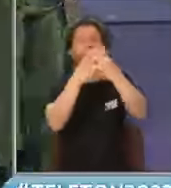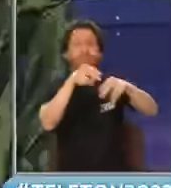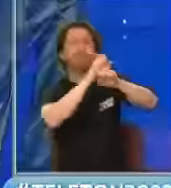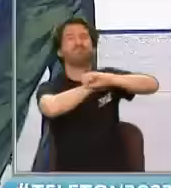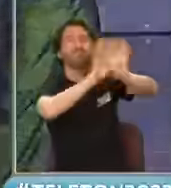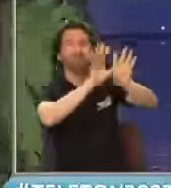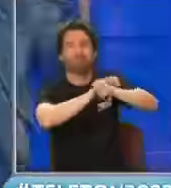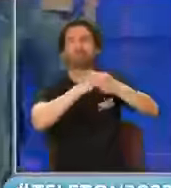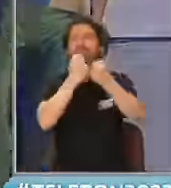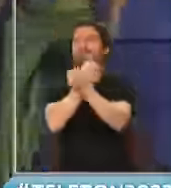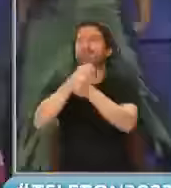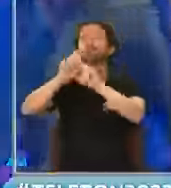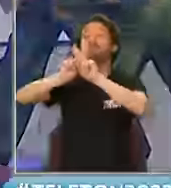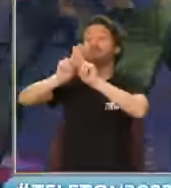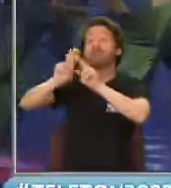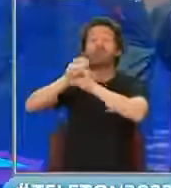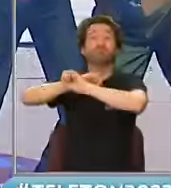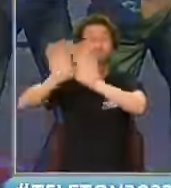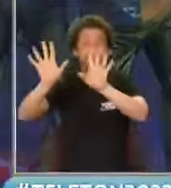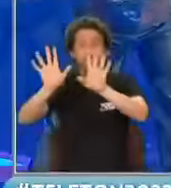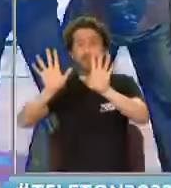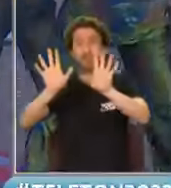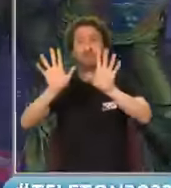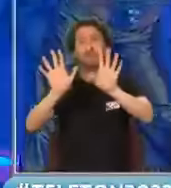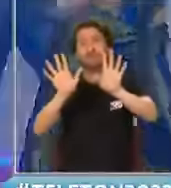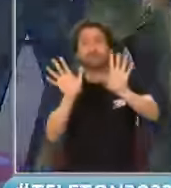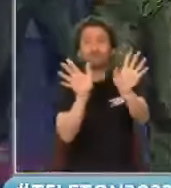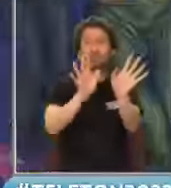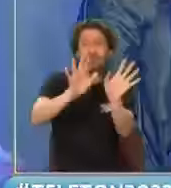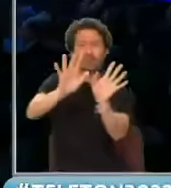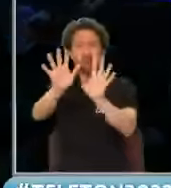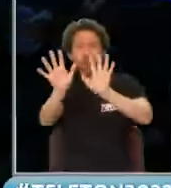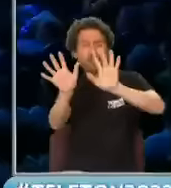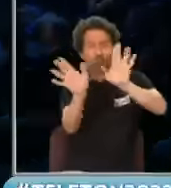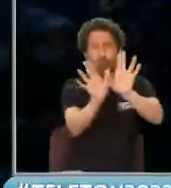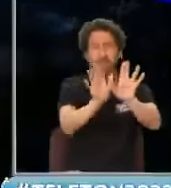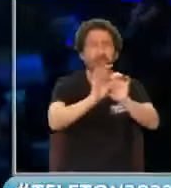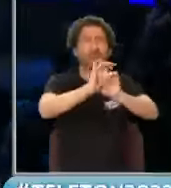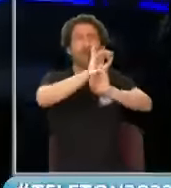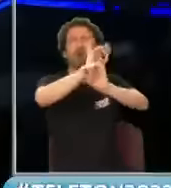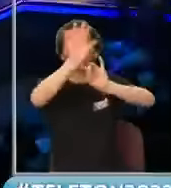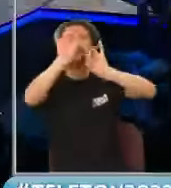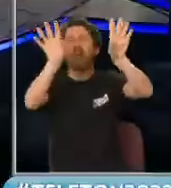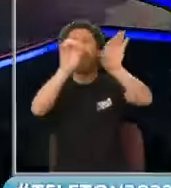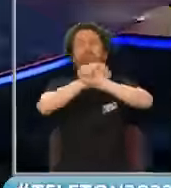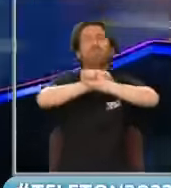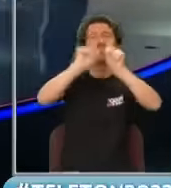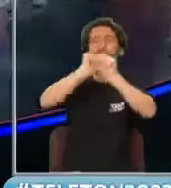Supernova, supernova, supernova, supernova,